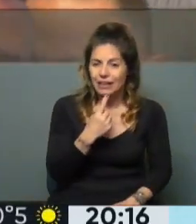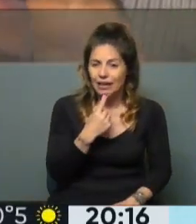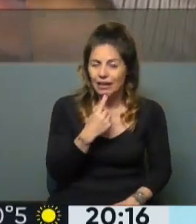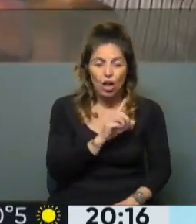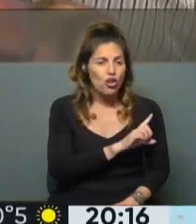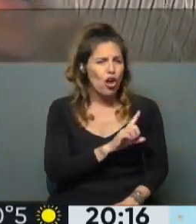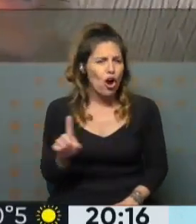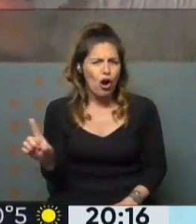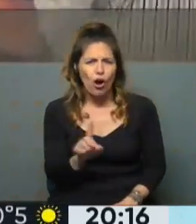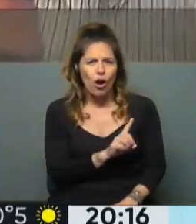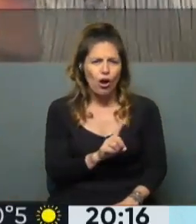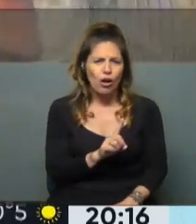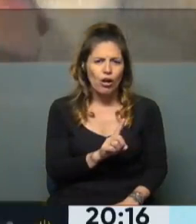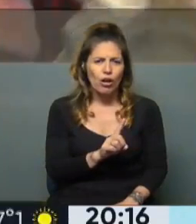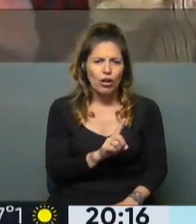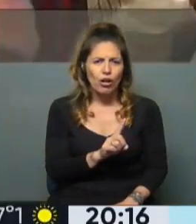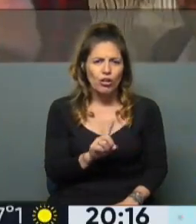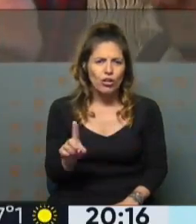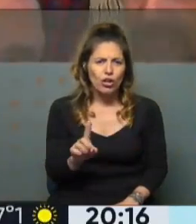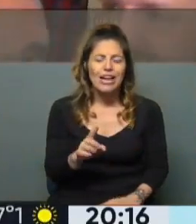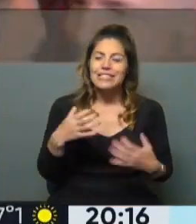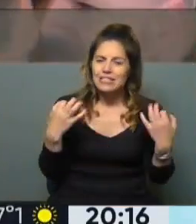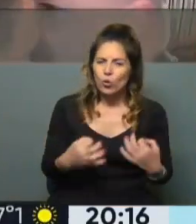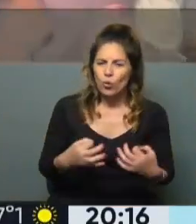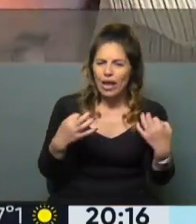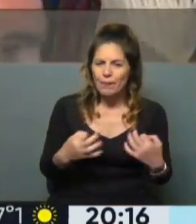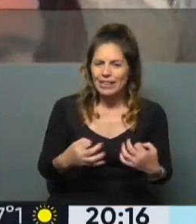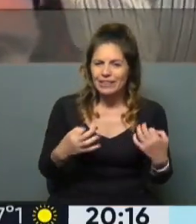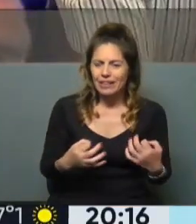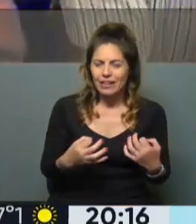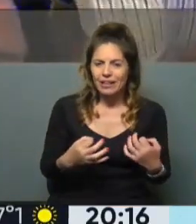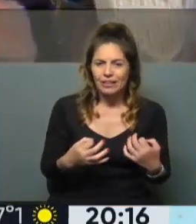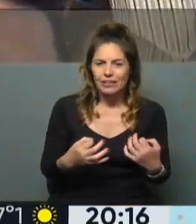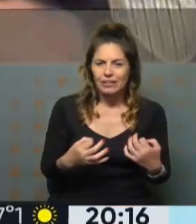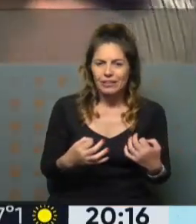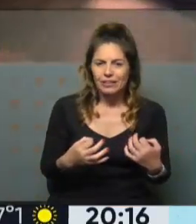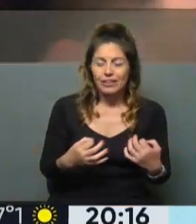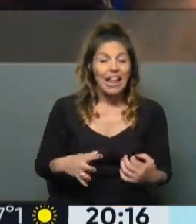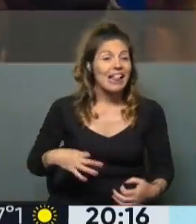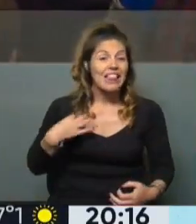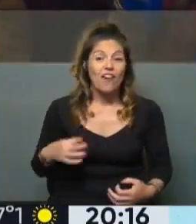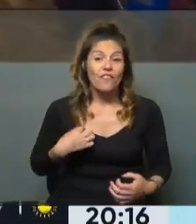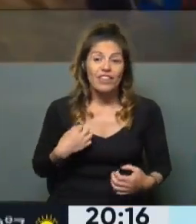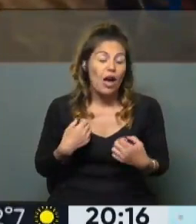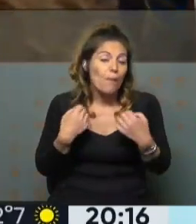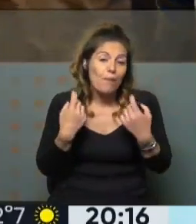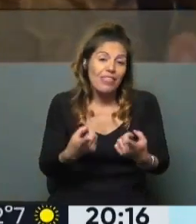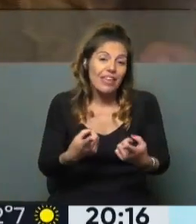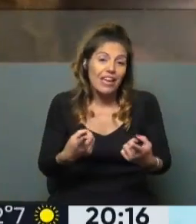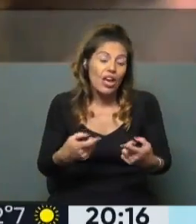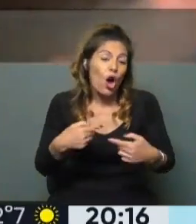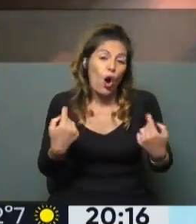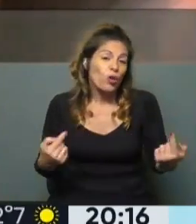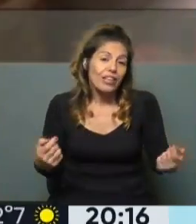política y que seguramente la vida me depare otras tareas